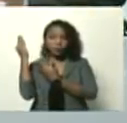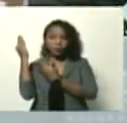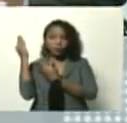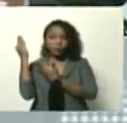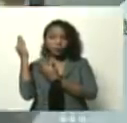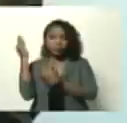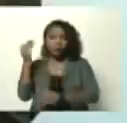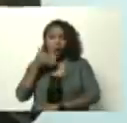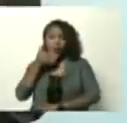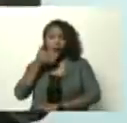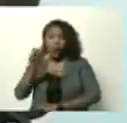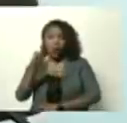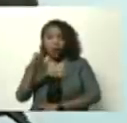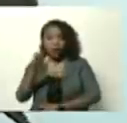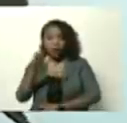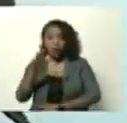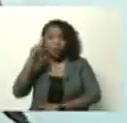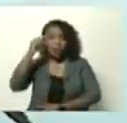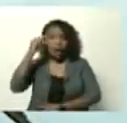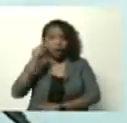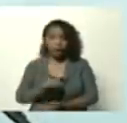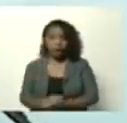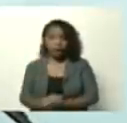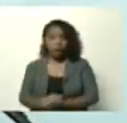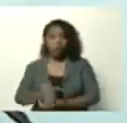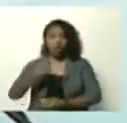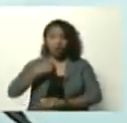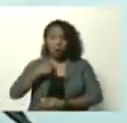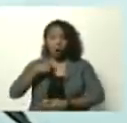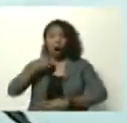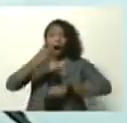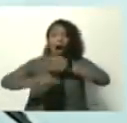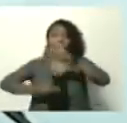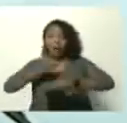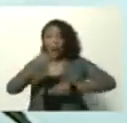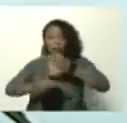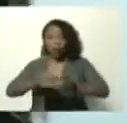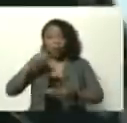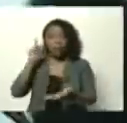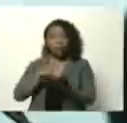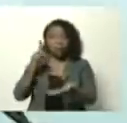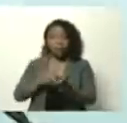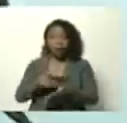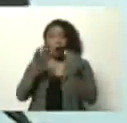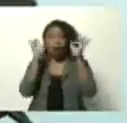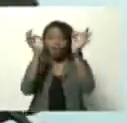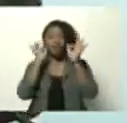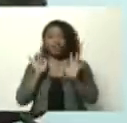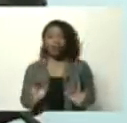el próximo día me parece haciendo la presentación oficial